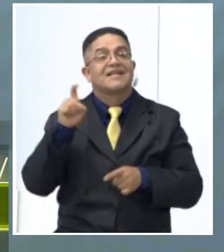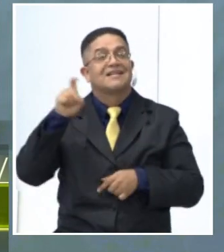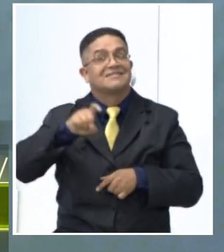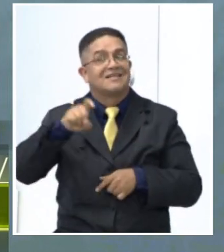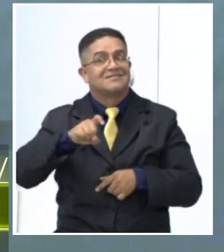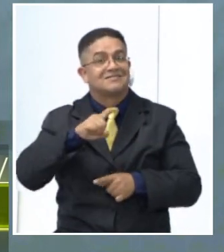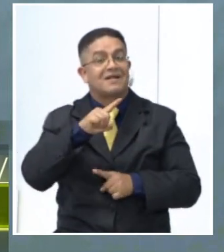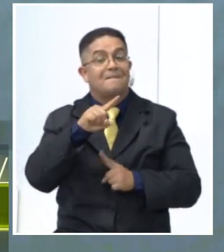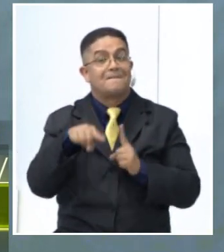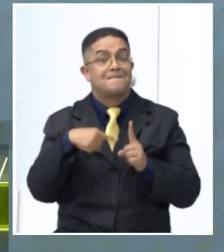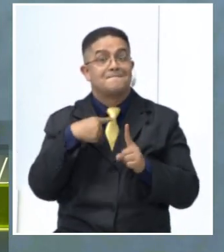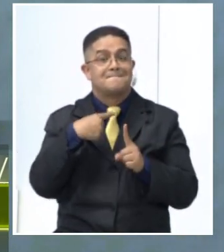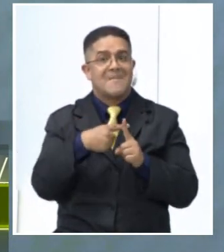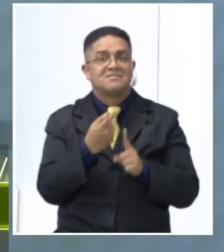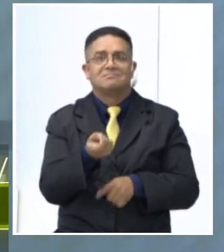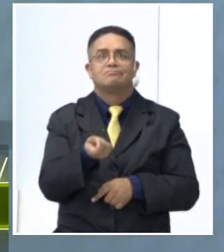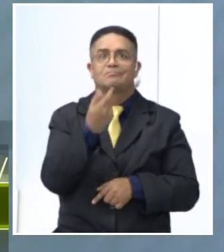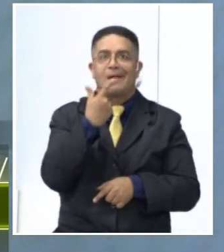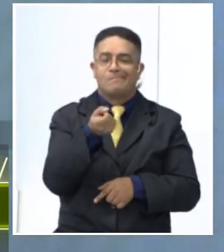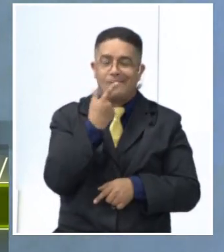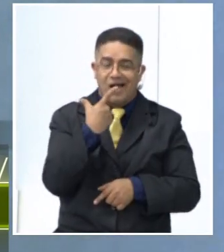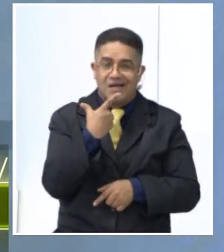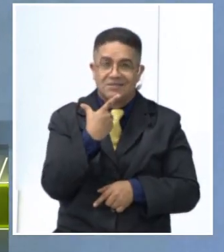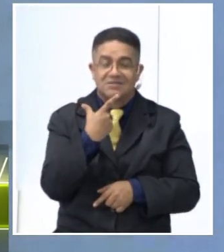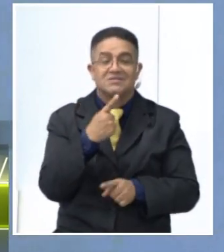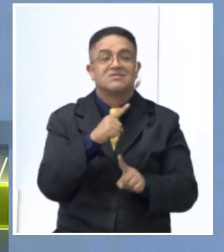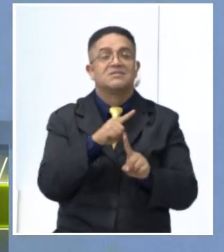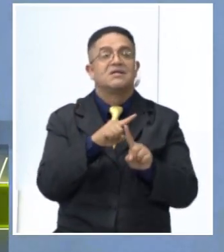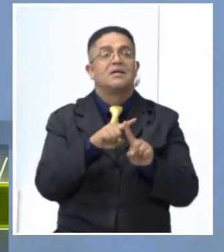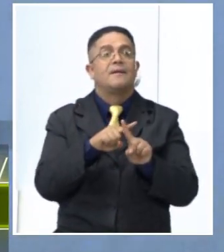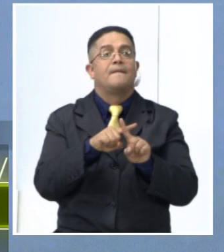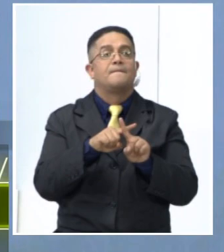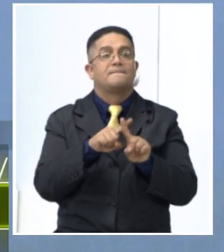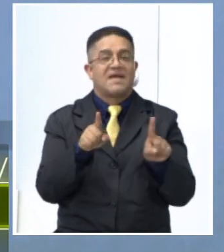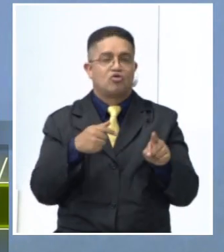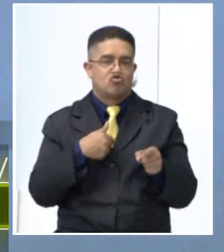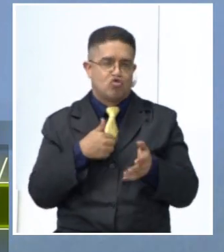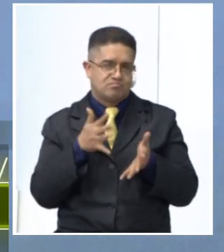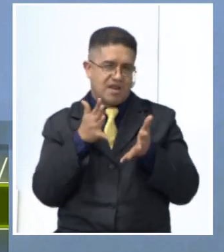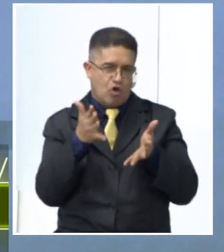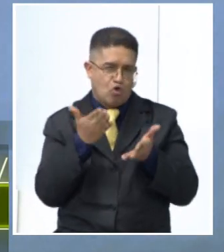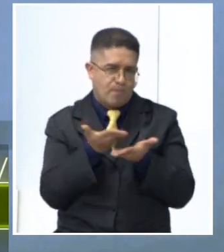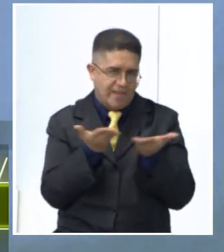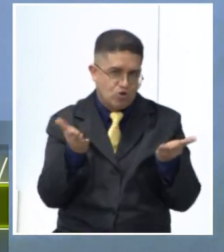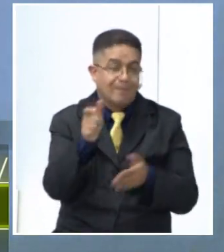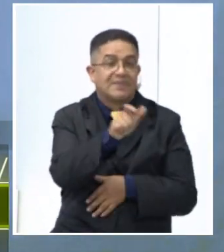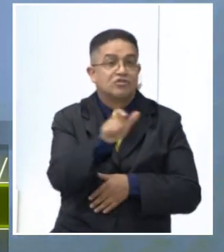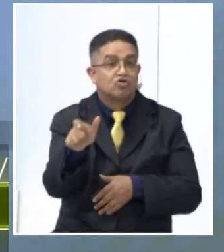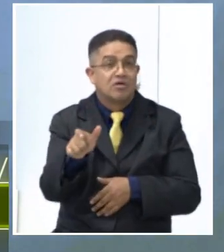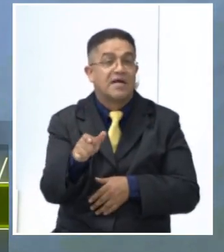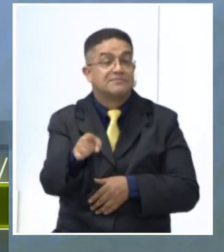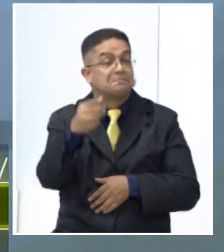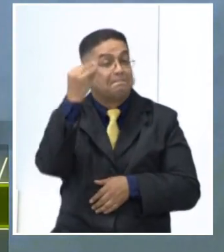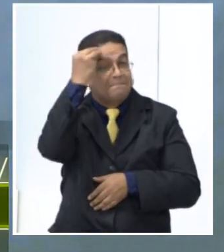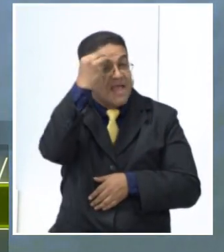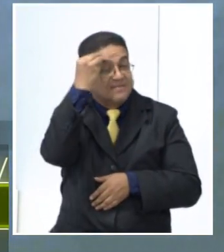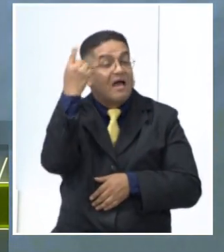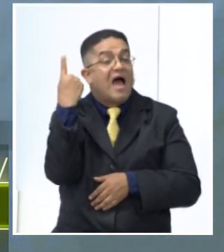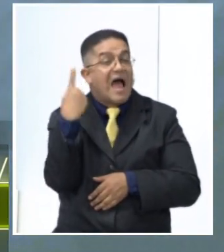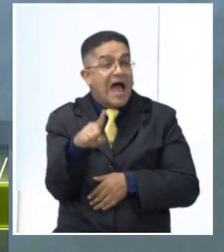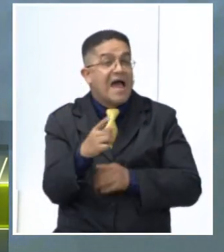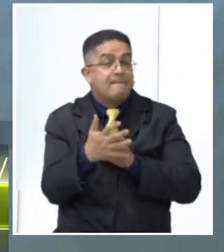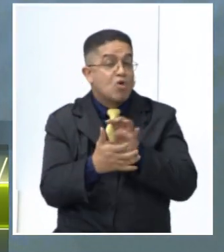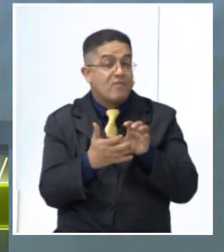añadir a esto antibióticos, analgésicos, pero lo que sí le puedo recomendar a toda esta audiencia es que si sospechan o tienen un proceso